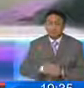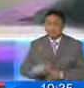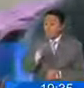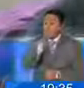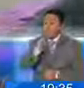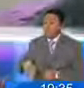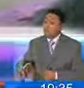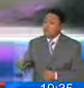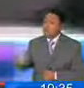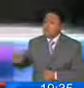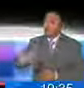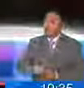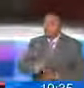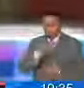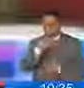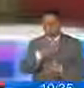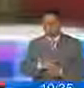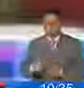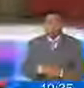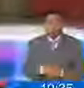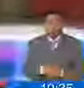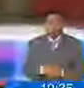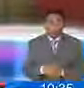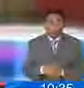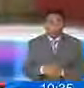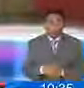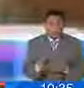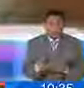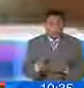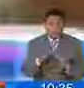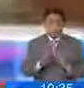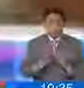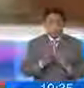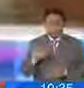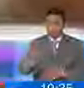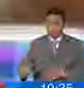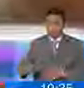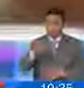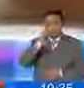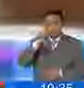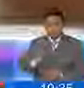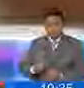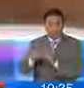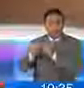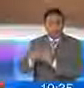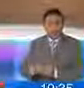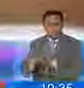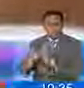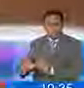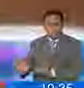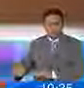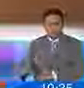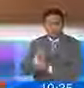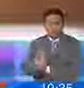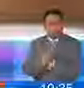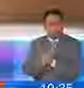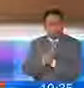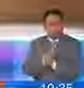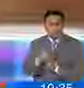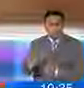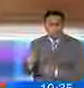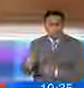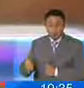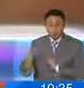o guardamos silencio. Es importante además formar el carácter del adolescente para que se refuerce su autovaloración y así